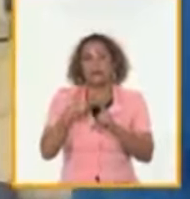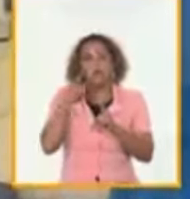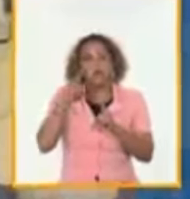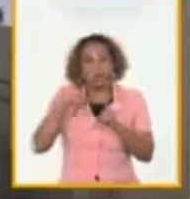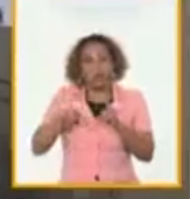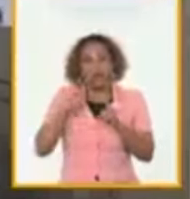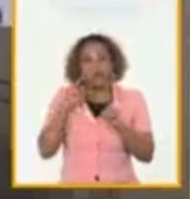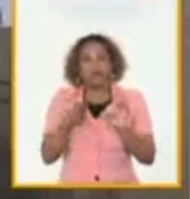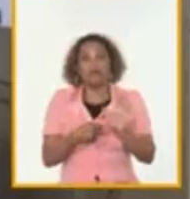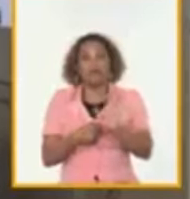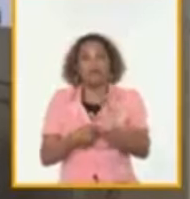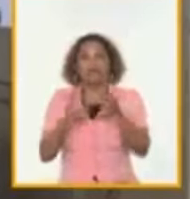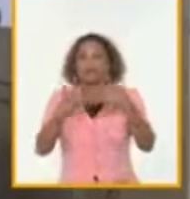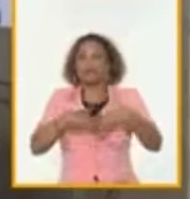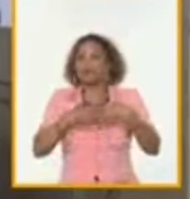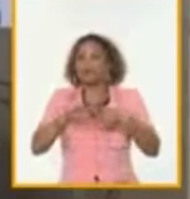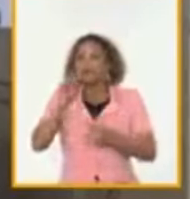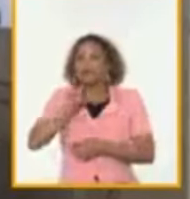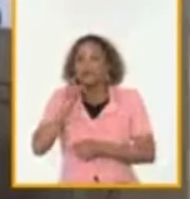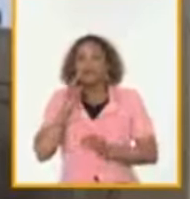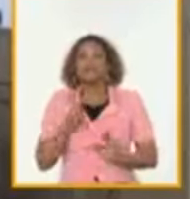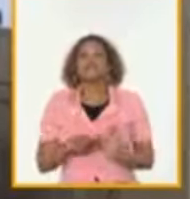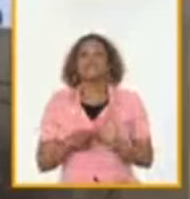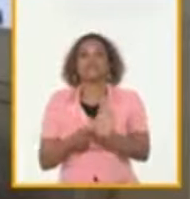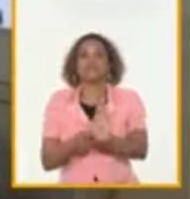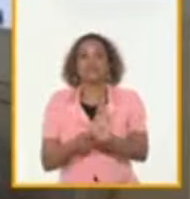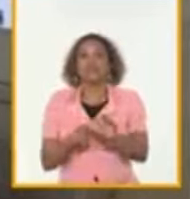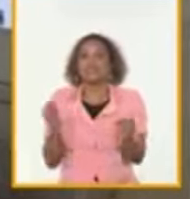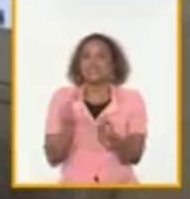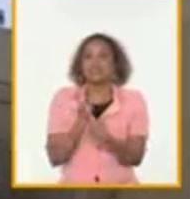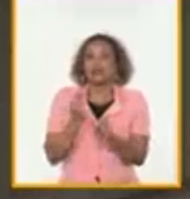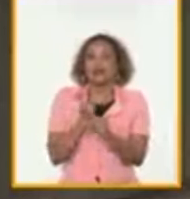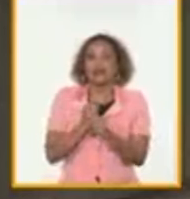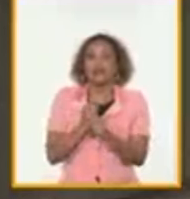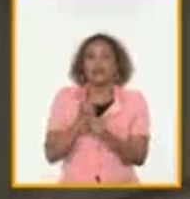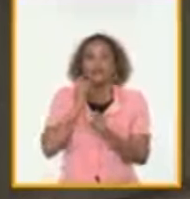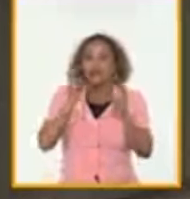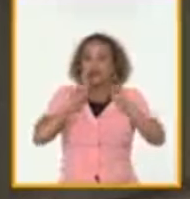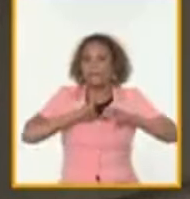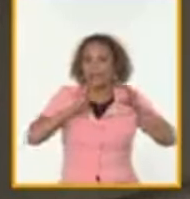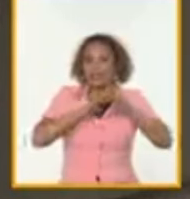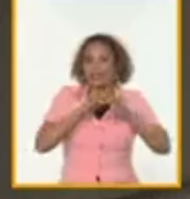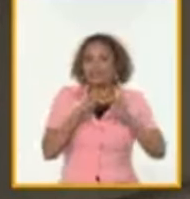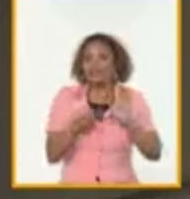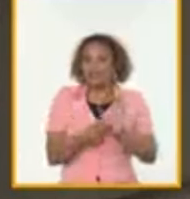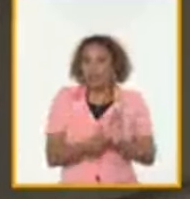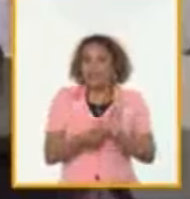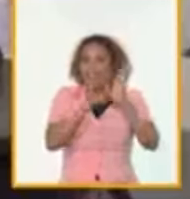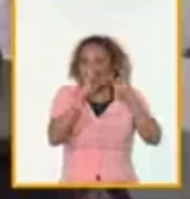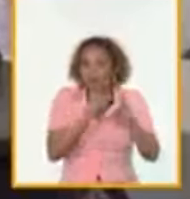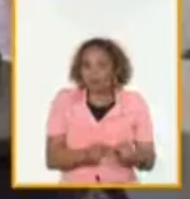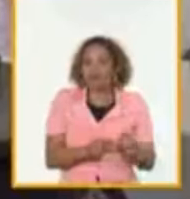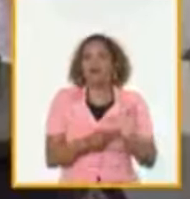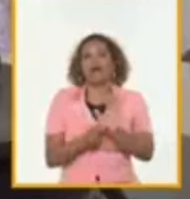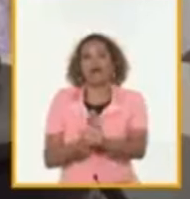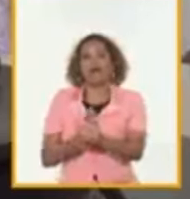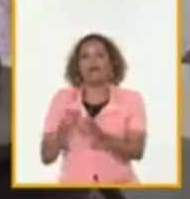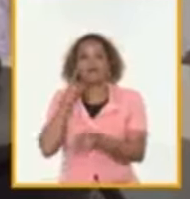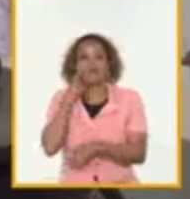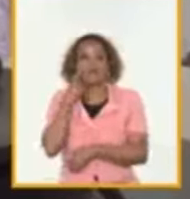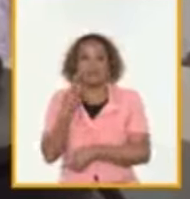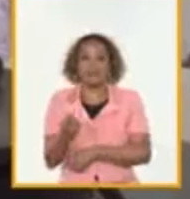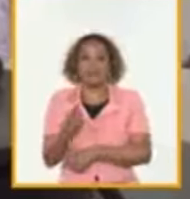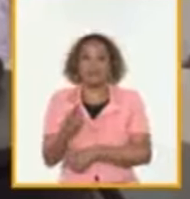mismo el productor que está trabajando con ese centro científico que está trabajando con ese profesor de